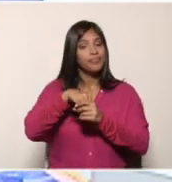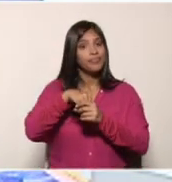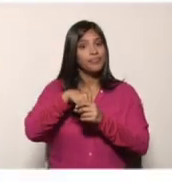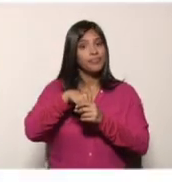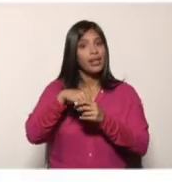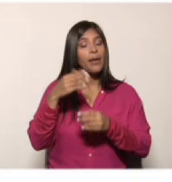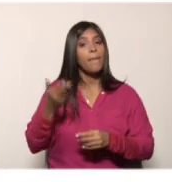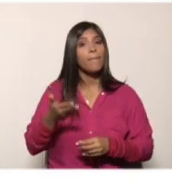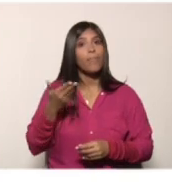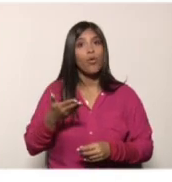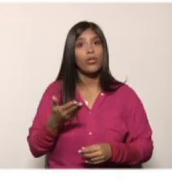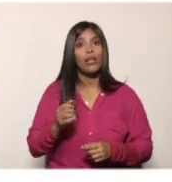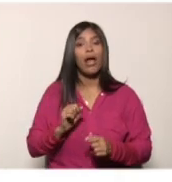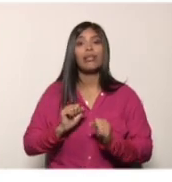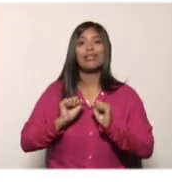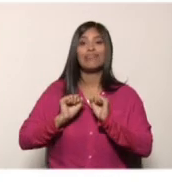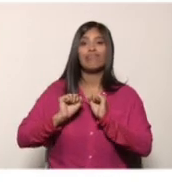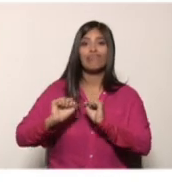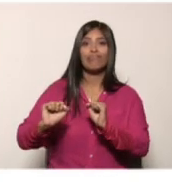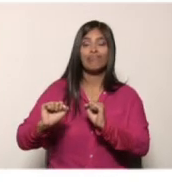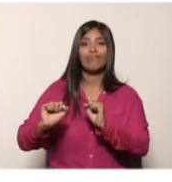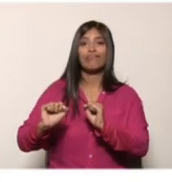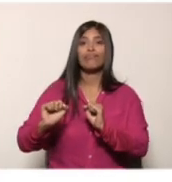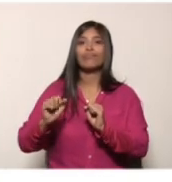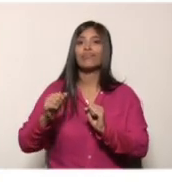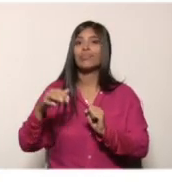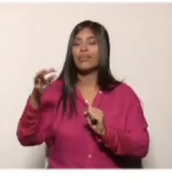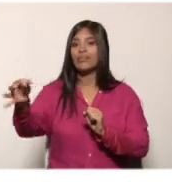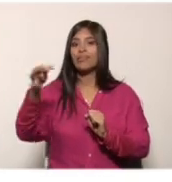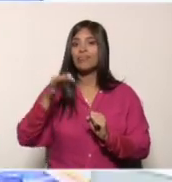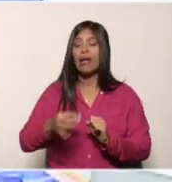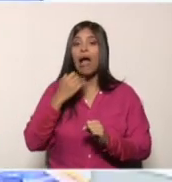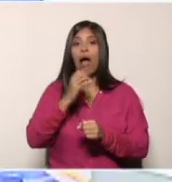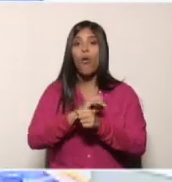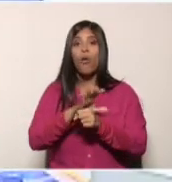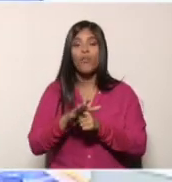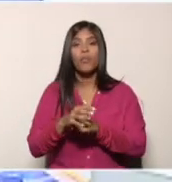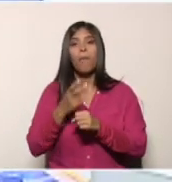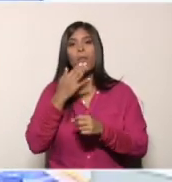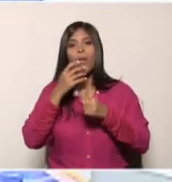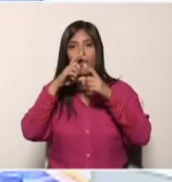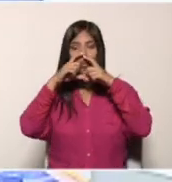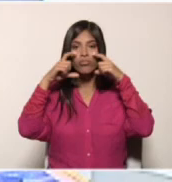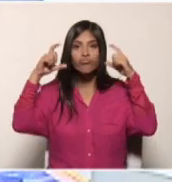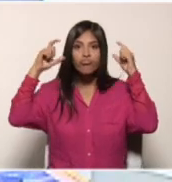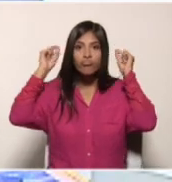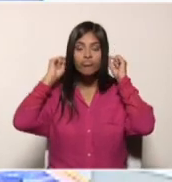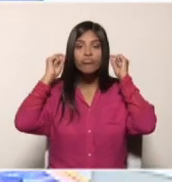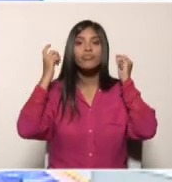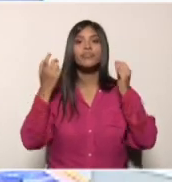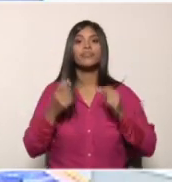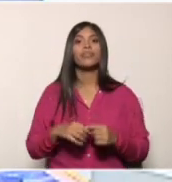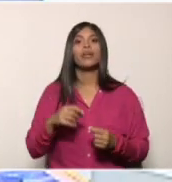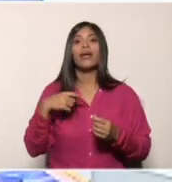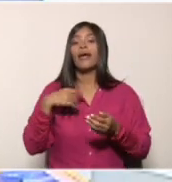Sí, por favor, el Sí, distanciamiento, las distanciamiento medidas social, preventivas. sus medidas preventivas al salir, uso del